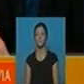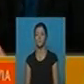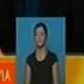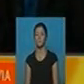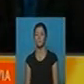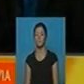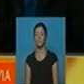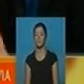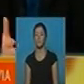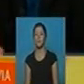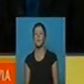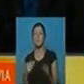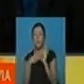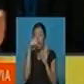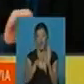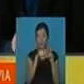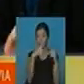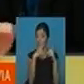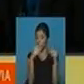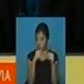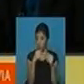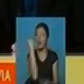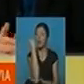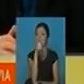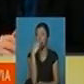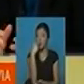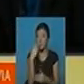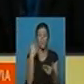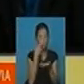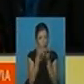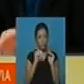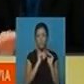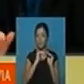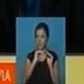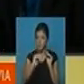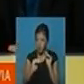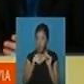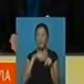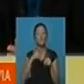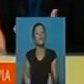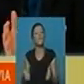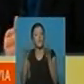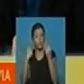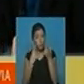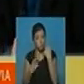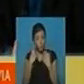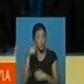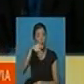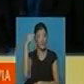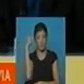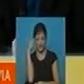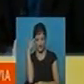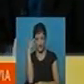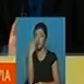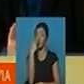primado son los números. O sea, la economía boliviana ha mostrado estabilidad, la inflación está controlada, digamos. Piensen que en Bolivia llegó a tener el